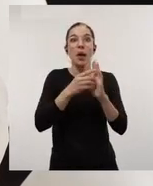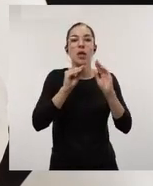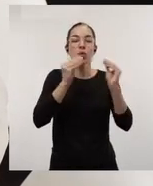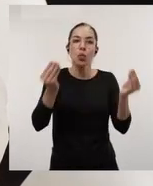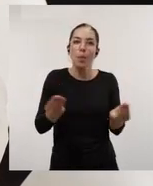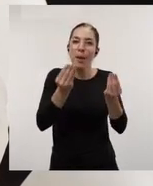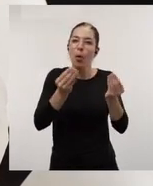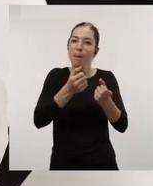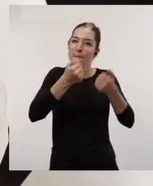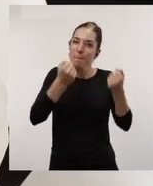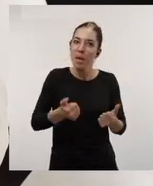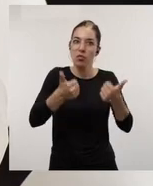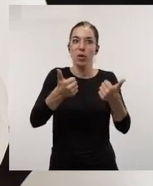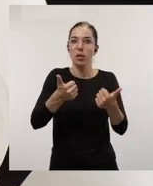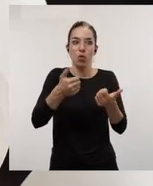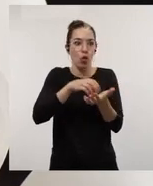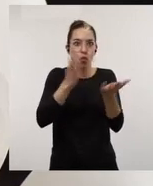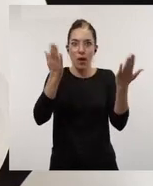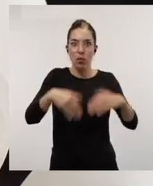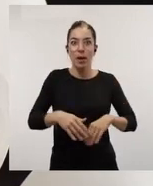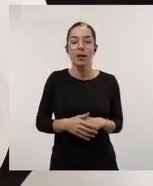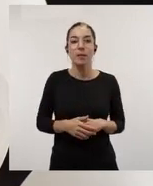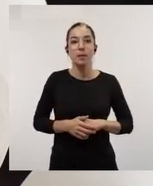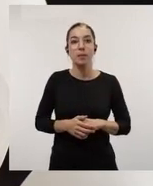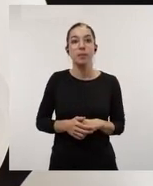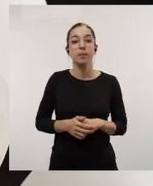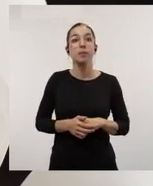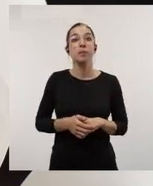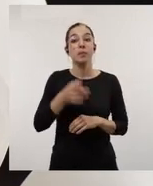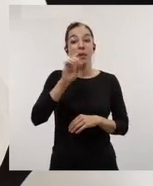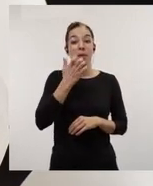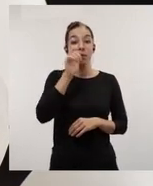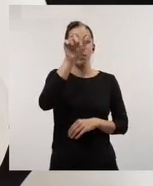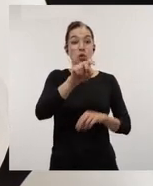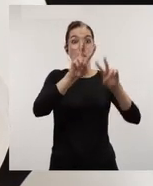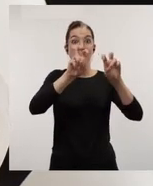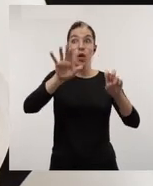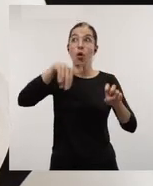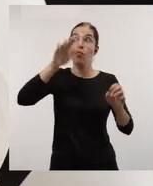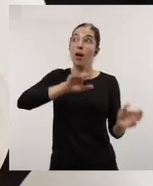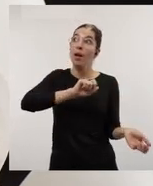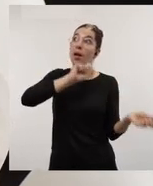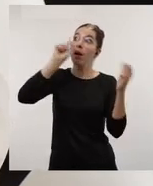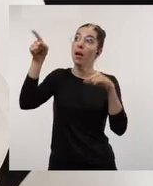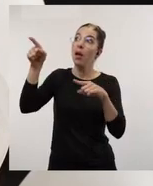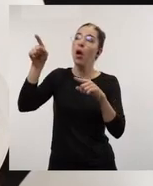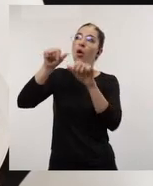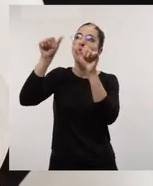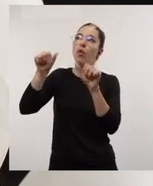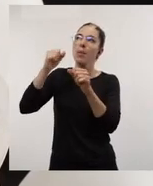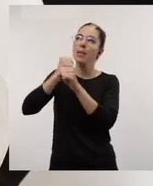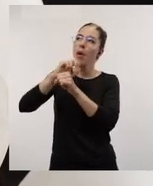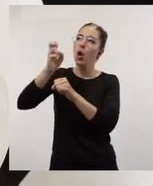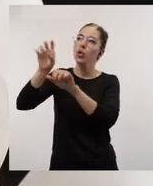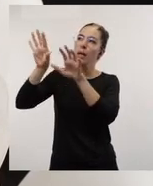su investigación, eso es indudable. Y además, cuando un investigador sale fuera, aprende otras formas de